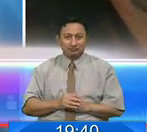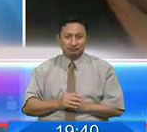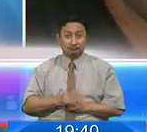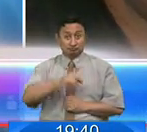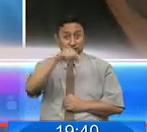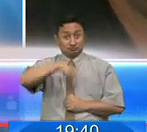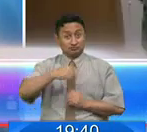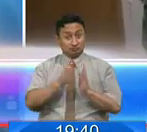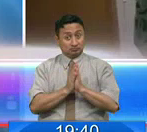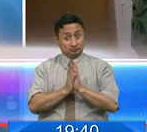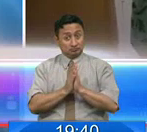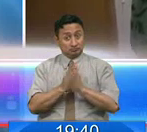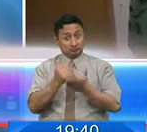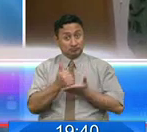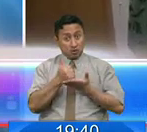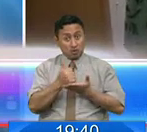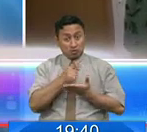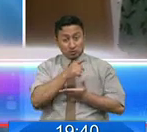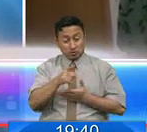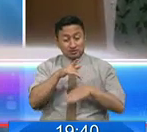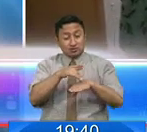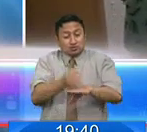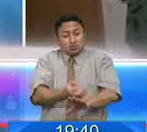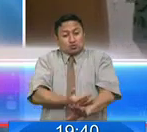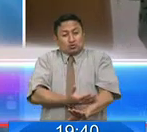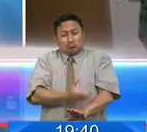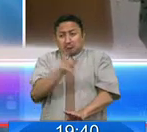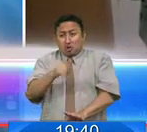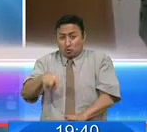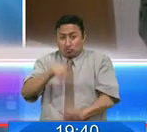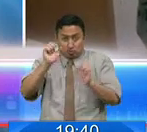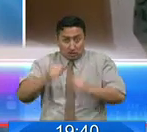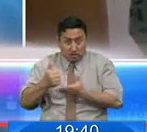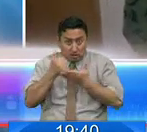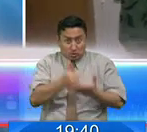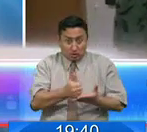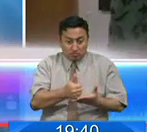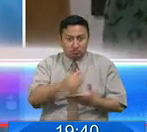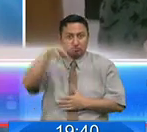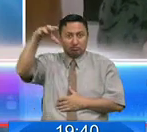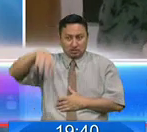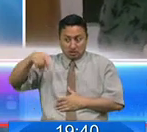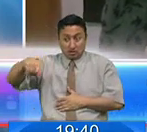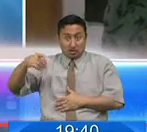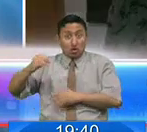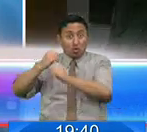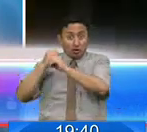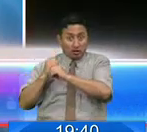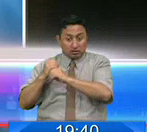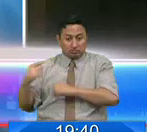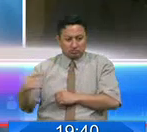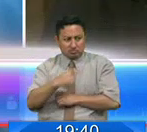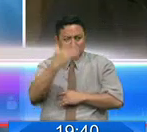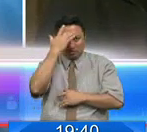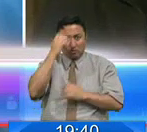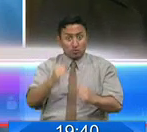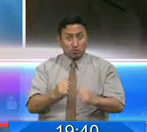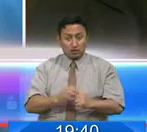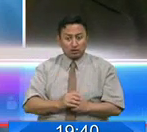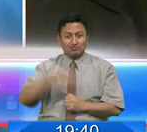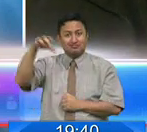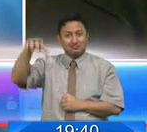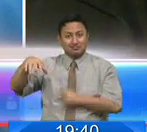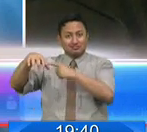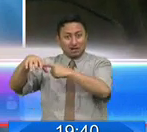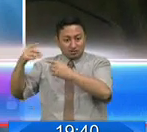apelamos a la sensibilidad de alguien que puede ayudar el estado debería hacerse cargo la enfermedad un síndrome grave el estado